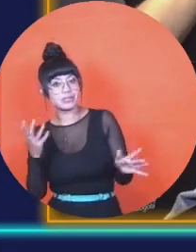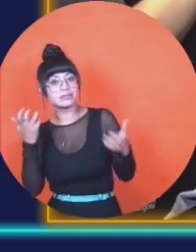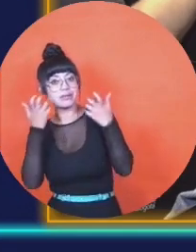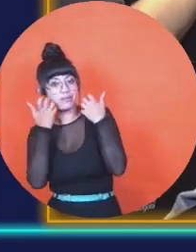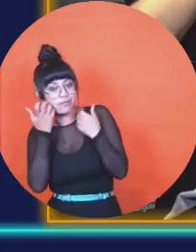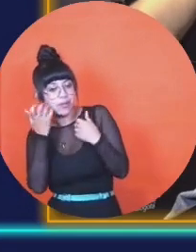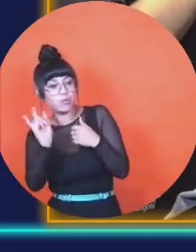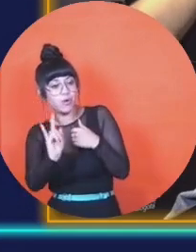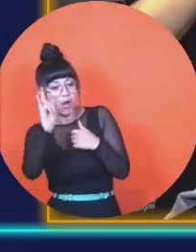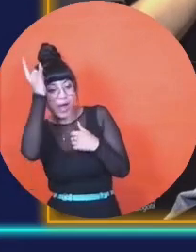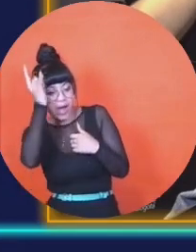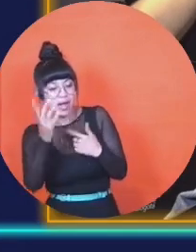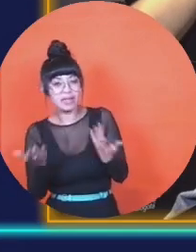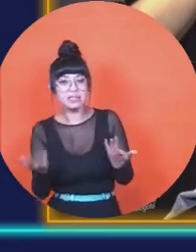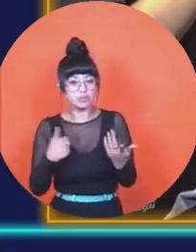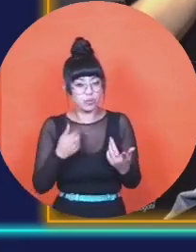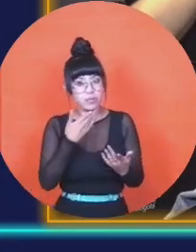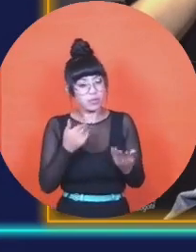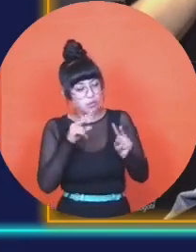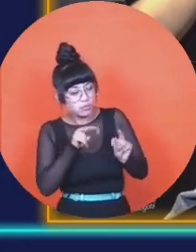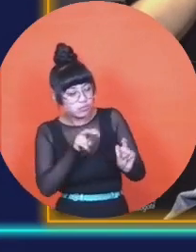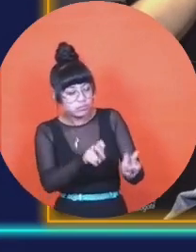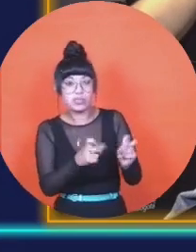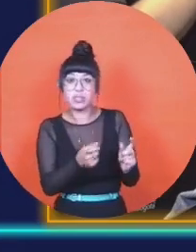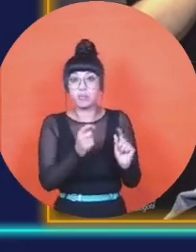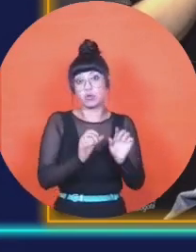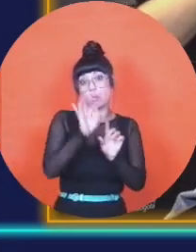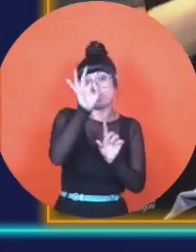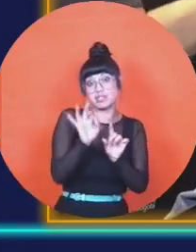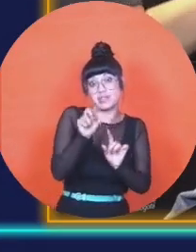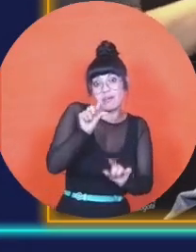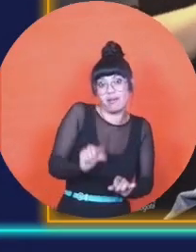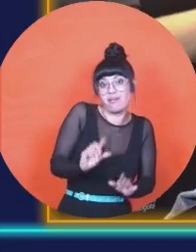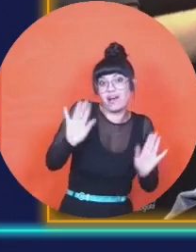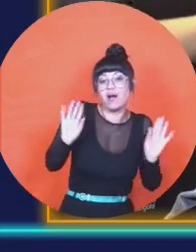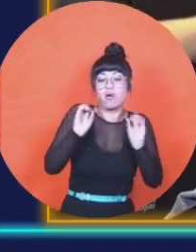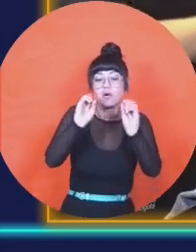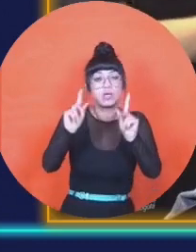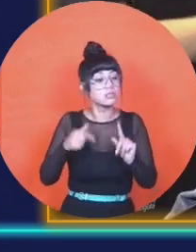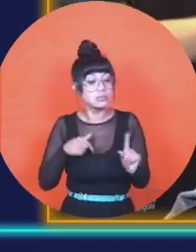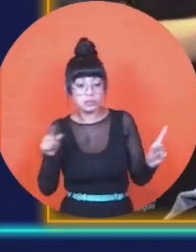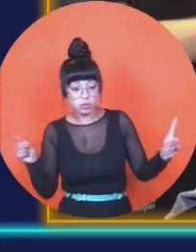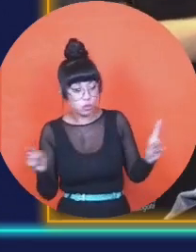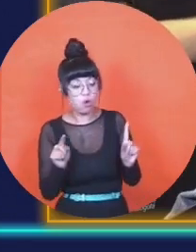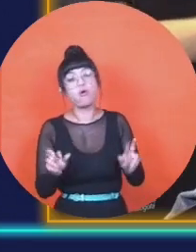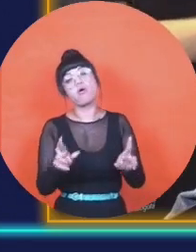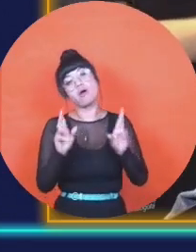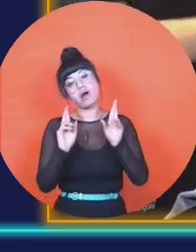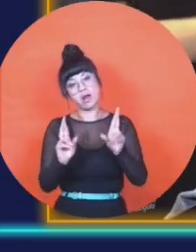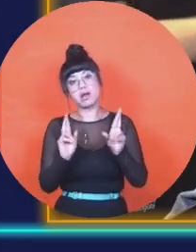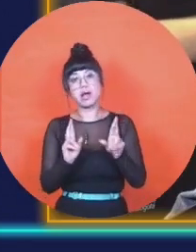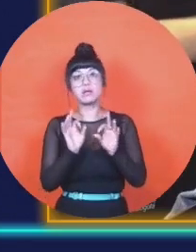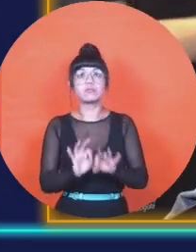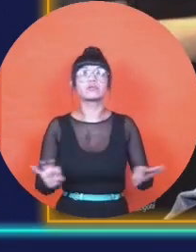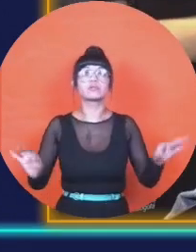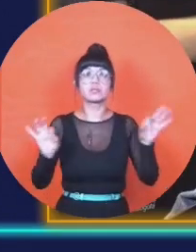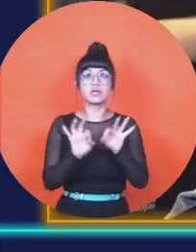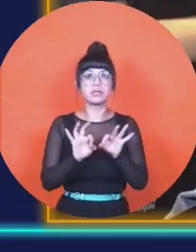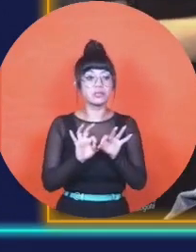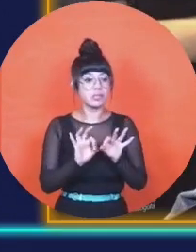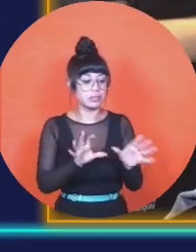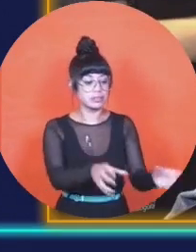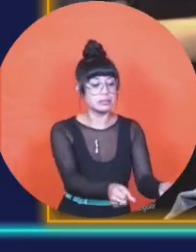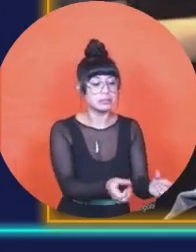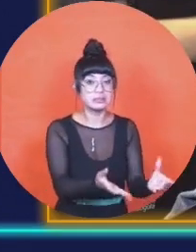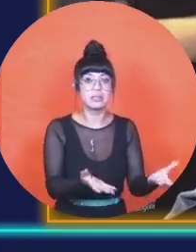un síndrome Asperger, puede tener algo muy bajito. Y uno dice que sí, no, ojalá, es mejor atajar que no arriar.